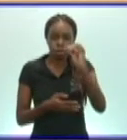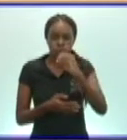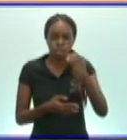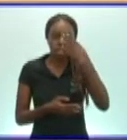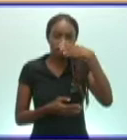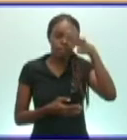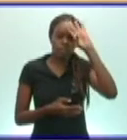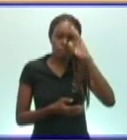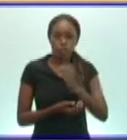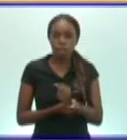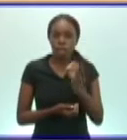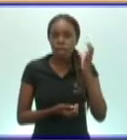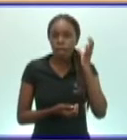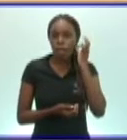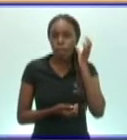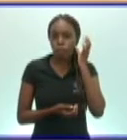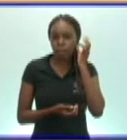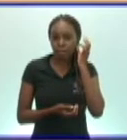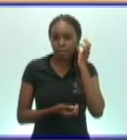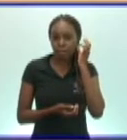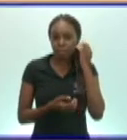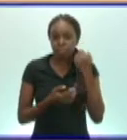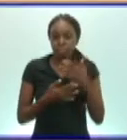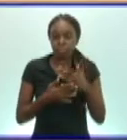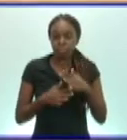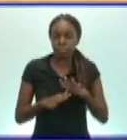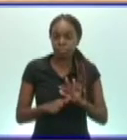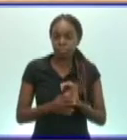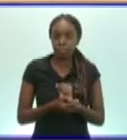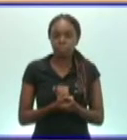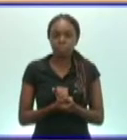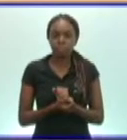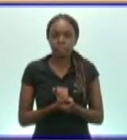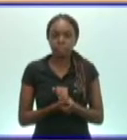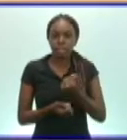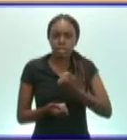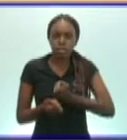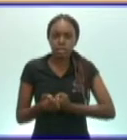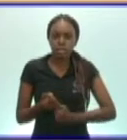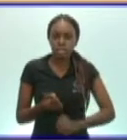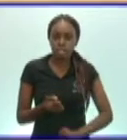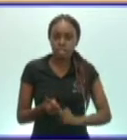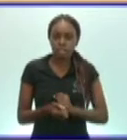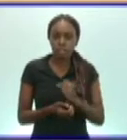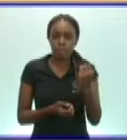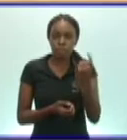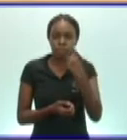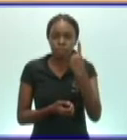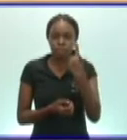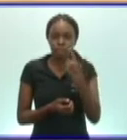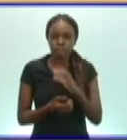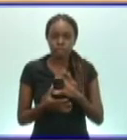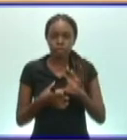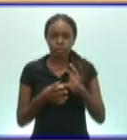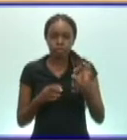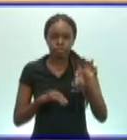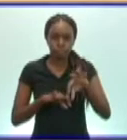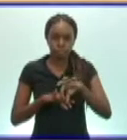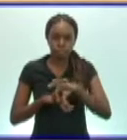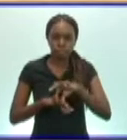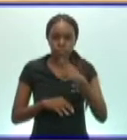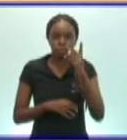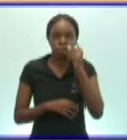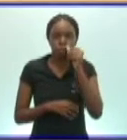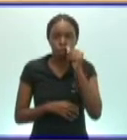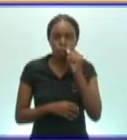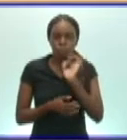doña Francisca de Borjas López y Ramírez de Aguilar daba a luz al primogénito de su matrimonio con don Jesús María